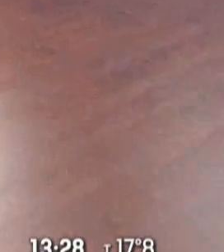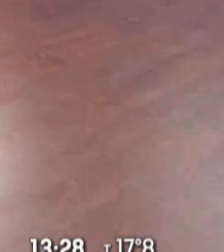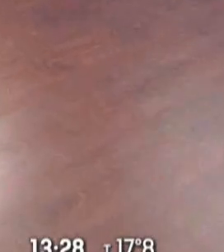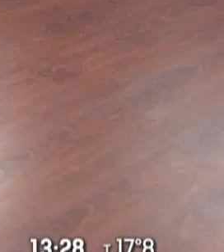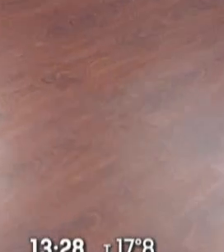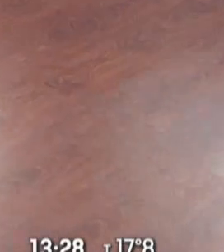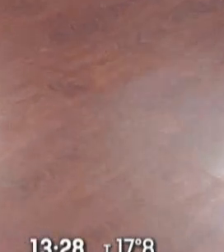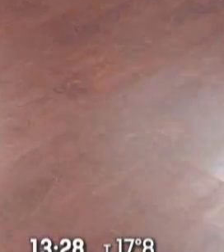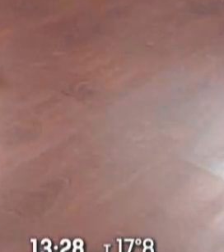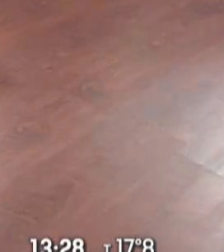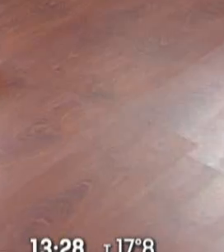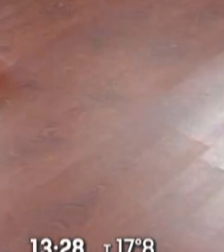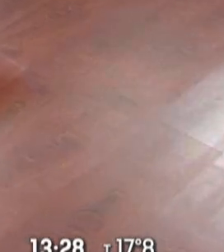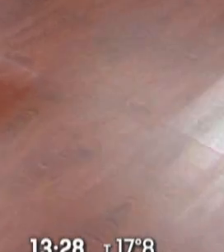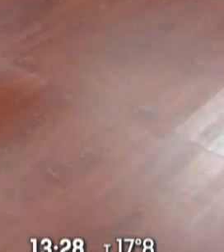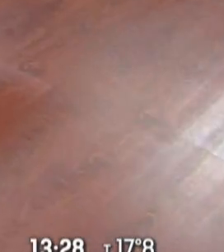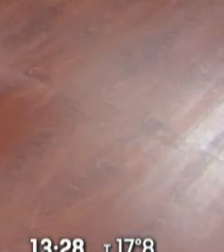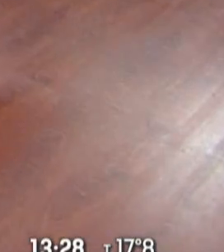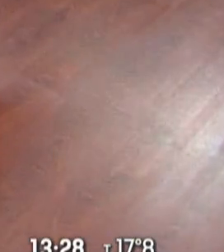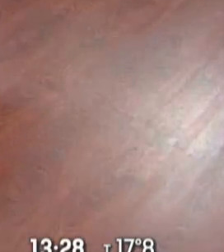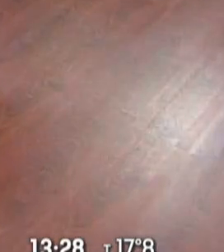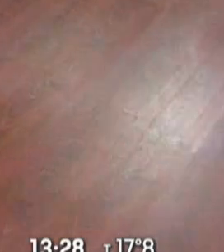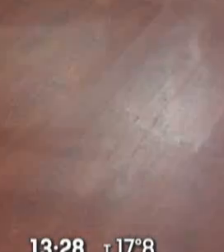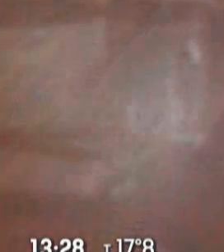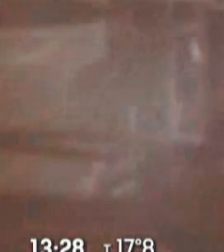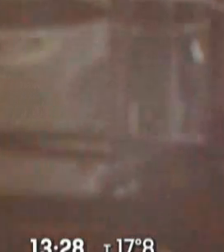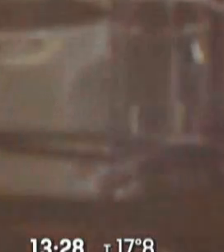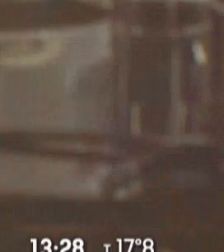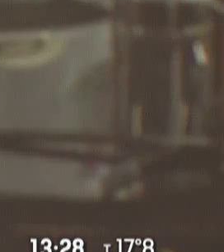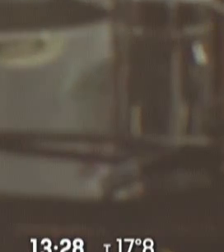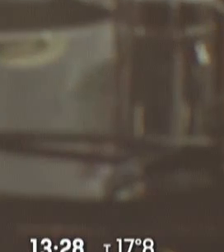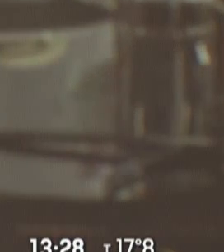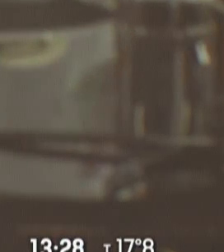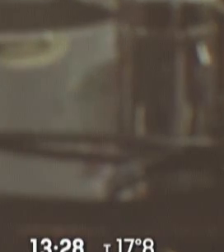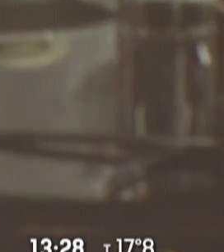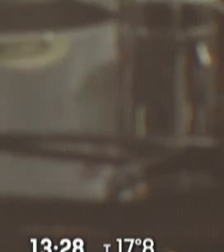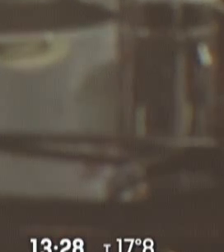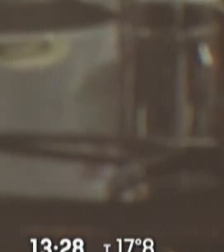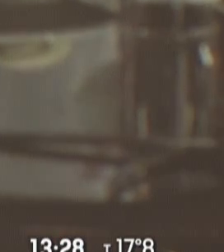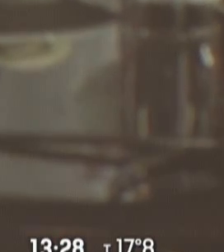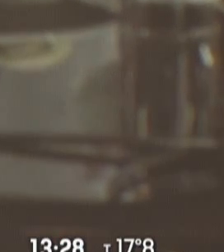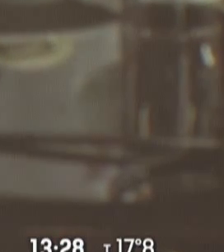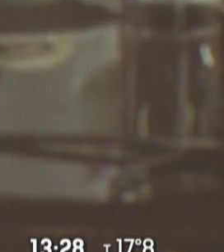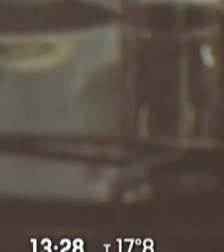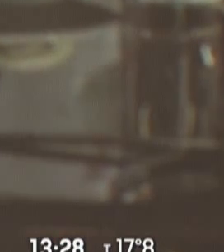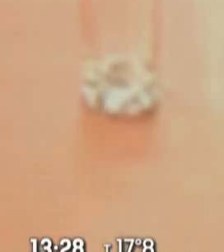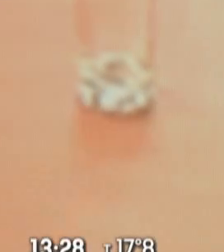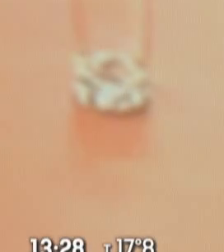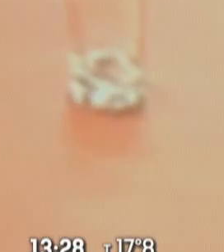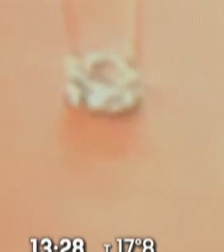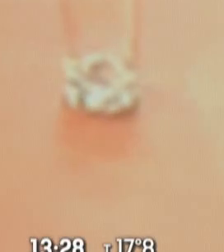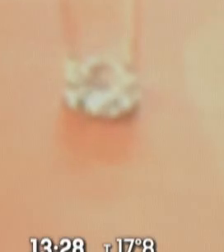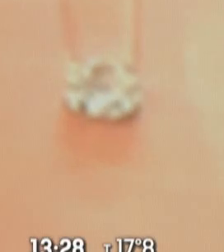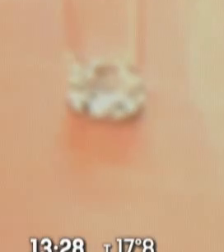Los últimos meses fueron testigos de una profunda caída en la popularidad del presidente Kuczynski en Perú, que va por debajo de los 20 puntos en